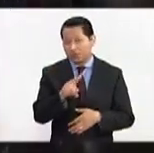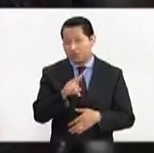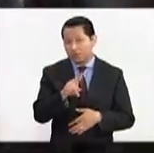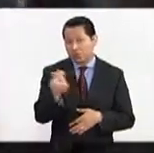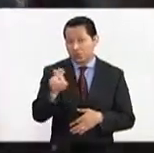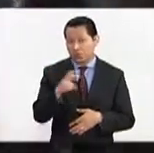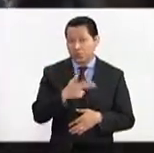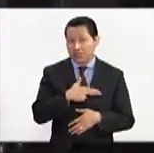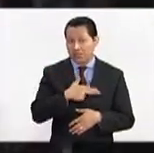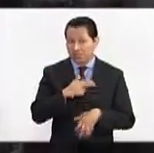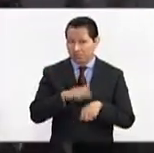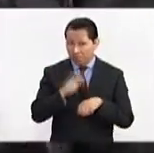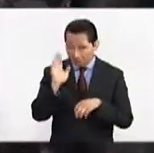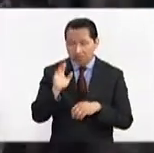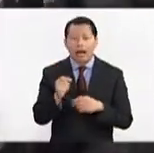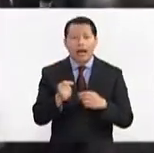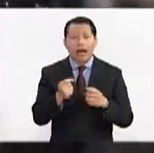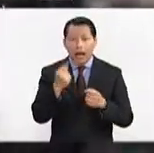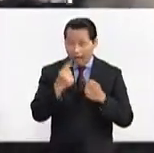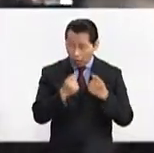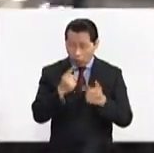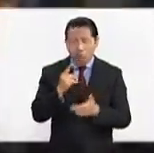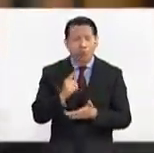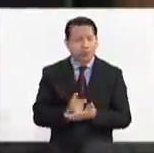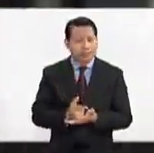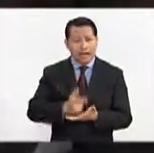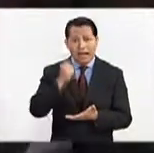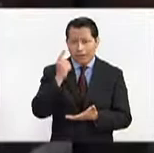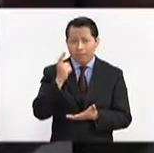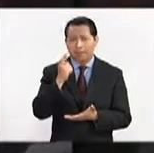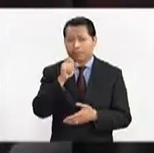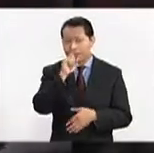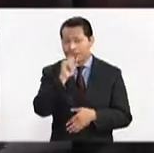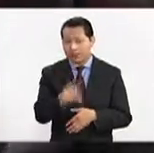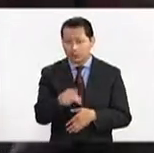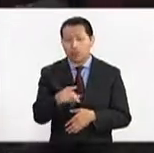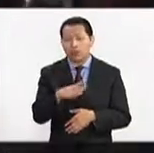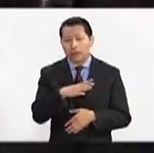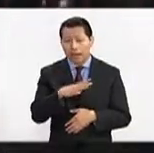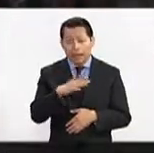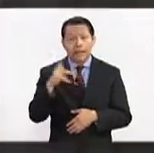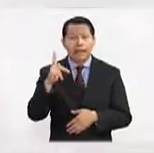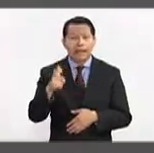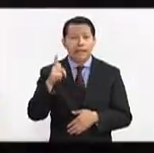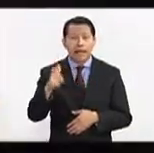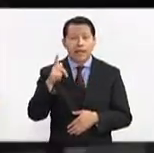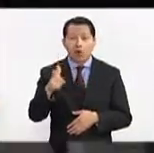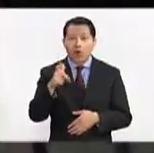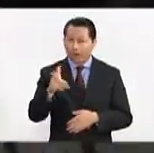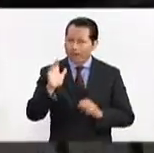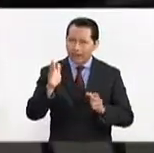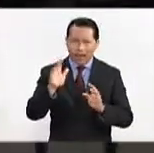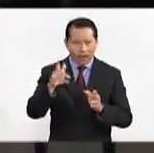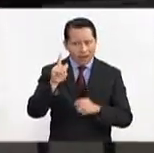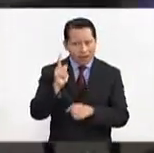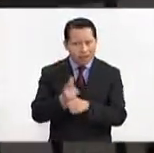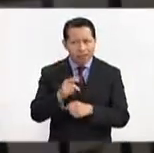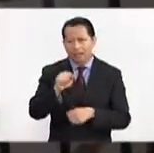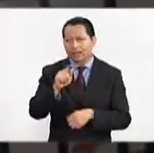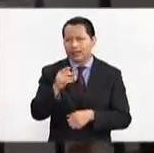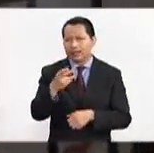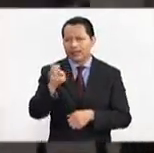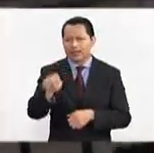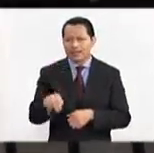200 heridos, algunos de ellos de gravedad. El tirador ya fue identificado por la policía como Stephen